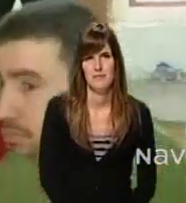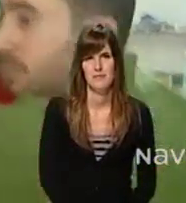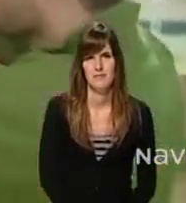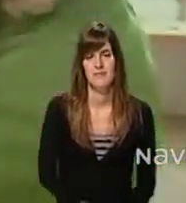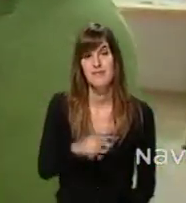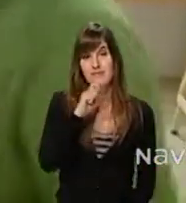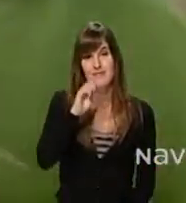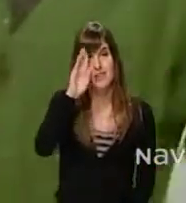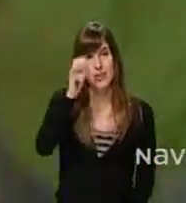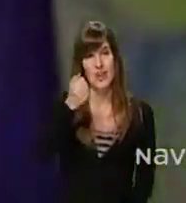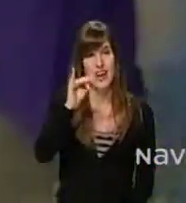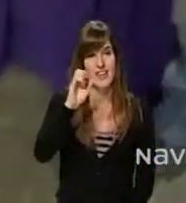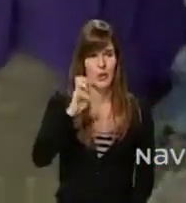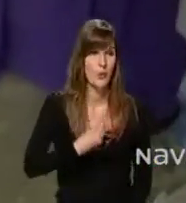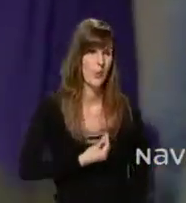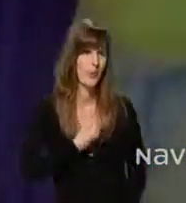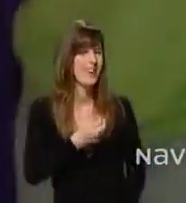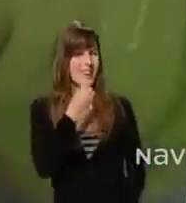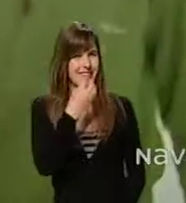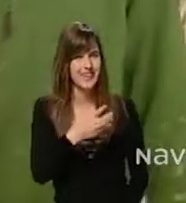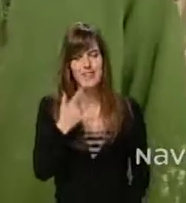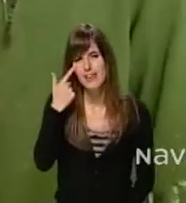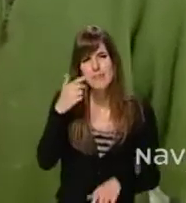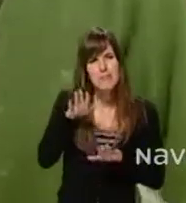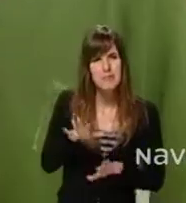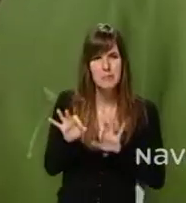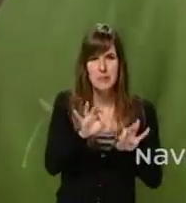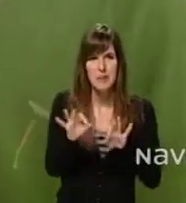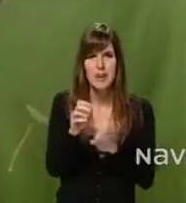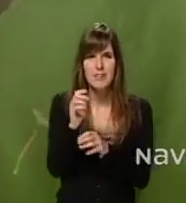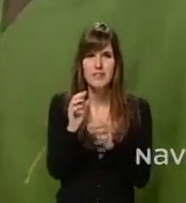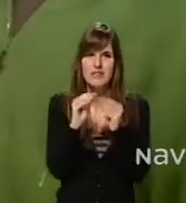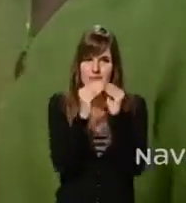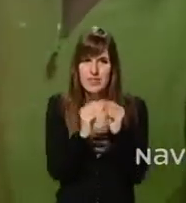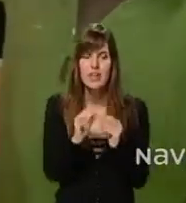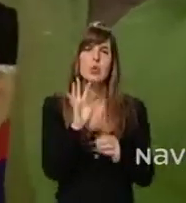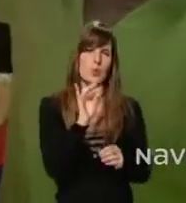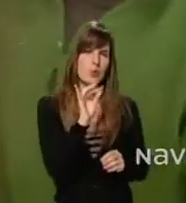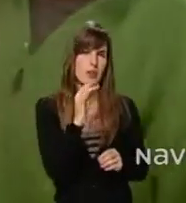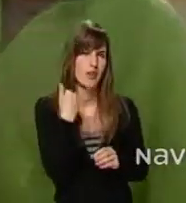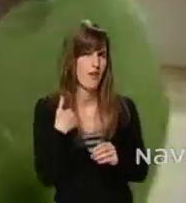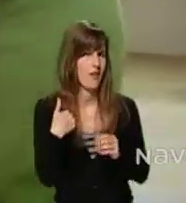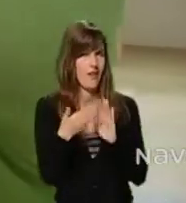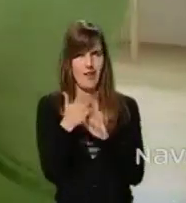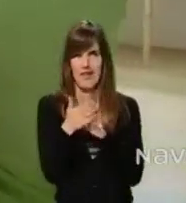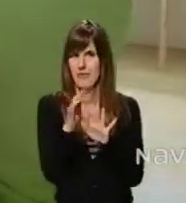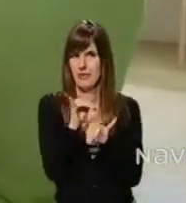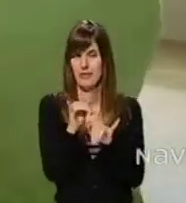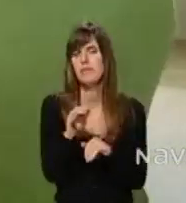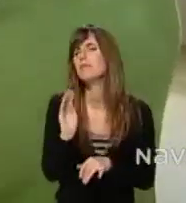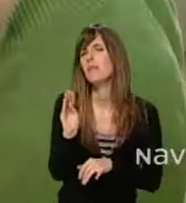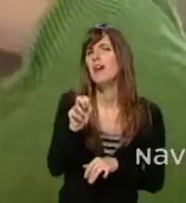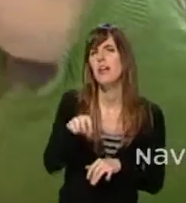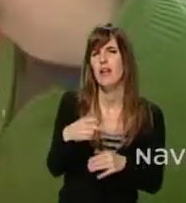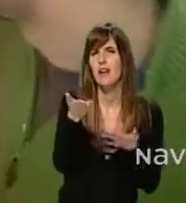Hola Aitor, Uy, ¿qué hola. tal? Muy bien. Aquí te pillamos ultimando los detalles. Ya con los últimos retoques, sí, a punto para terminar. ¿Quiénes son